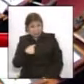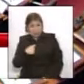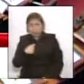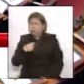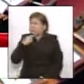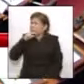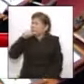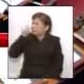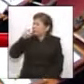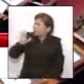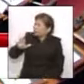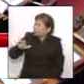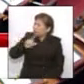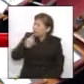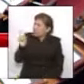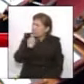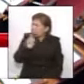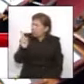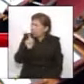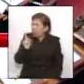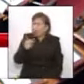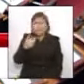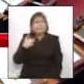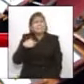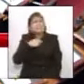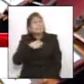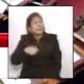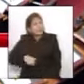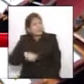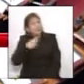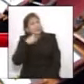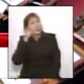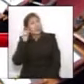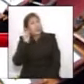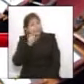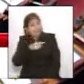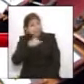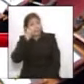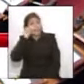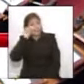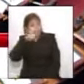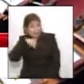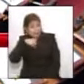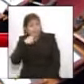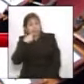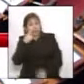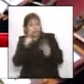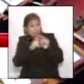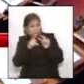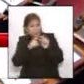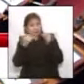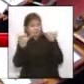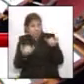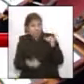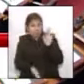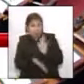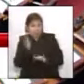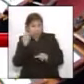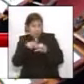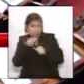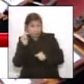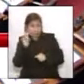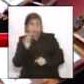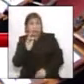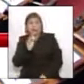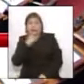no, en absoluto. Presidente, yo lo único que le digo es que yo sí, o sea, yo le doy mi palabra que me voy hoy día. Pero a mí la